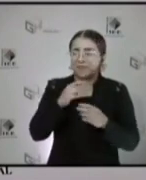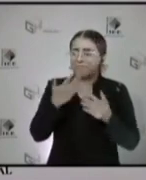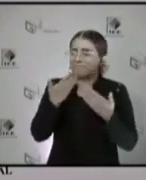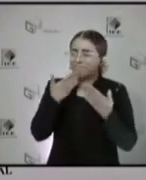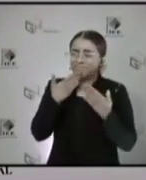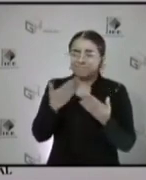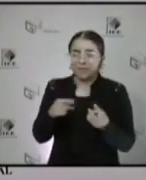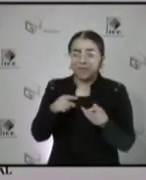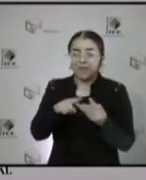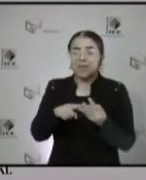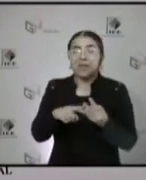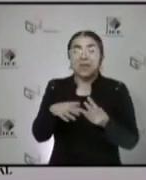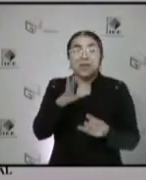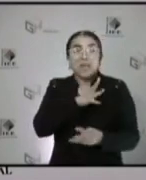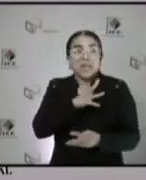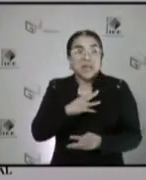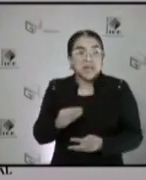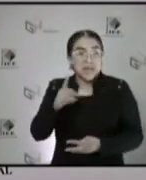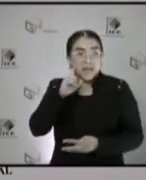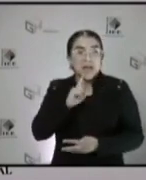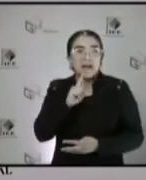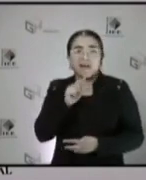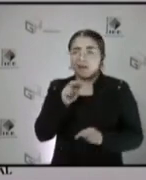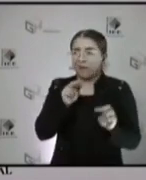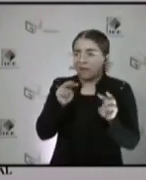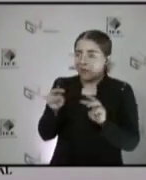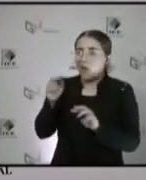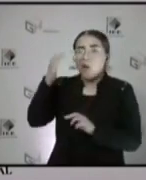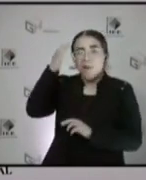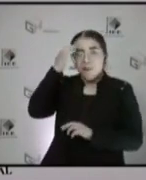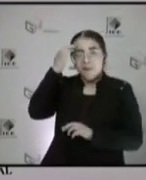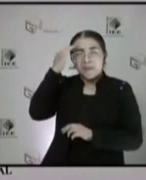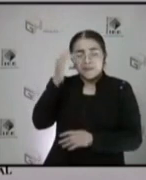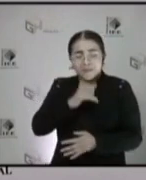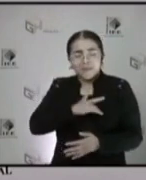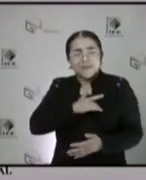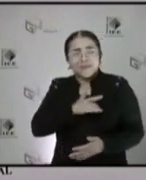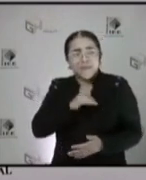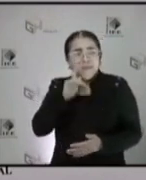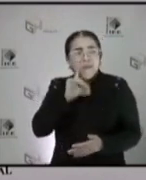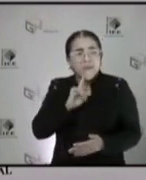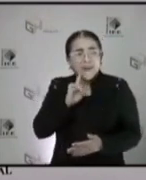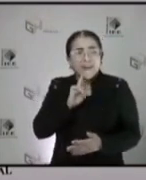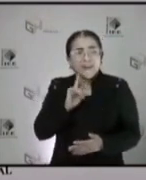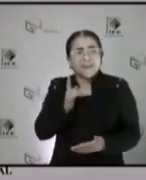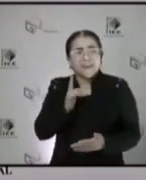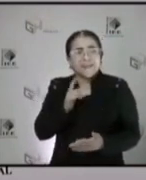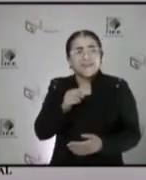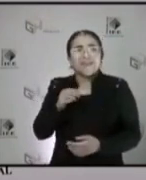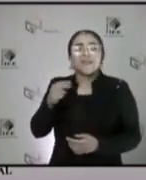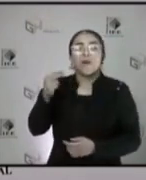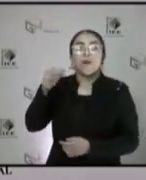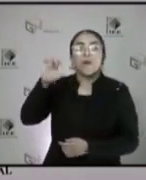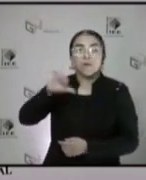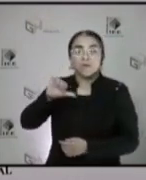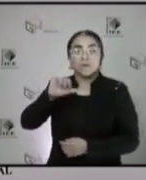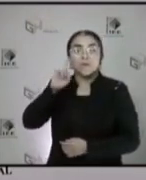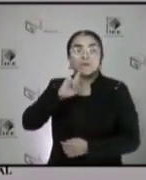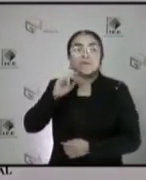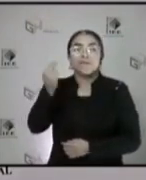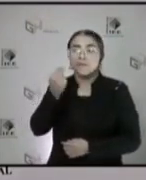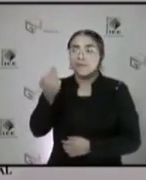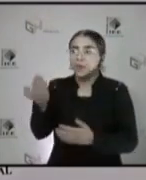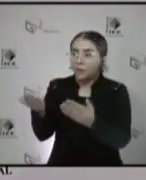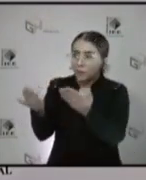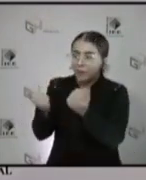maravillosa. Conozco la capacidad y sensibilidad de las mujeres. Por eso deben de estar en mi gobierno.